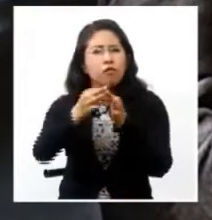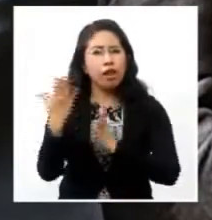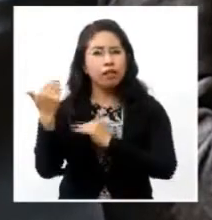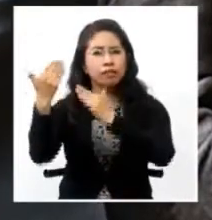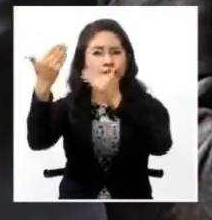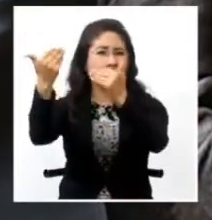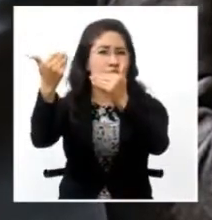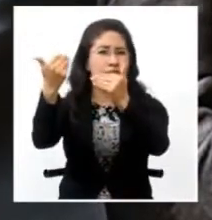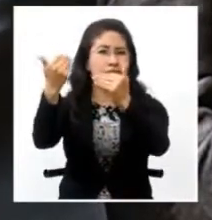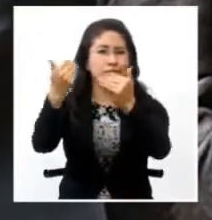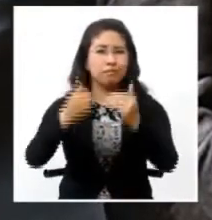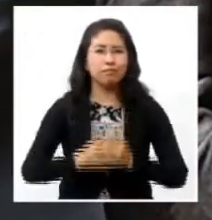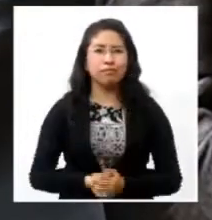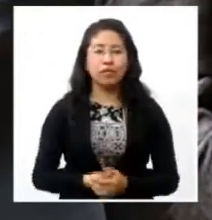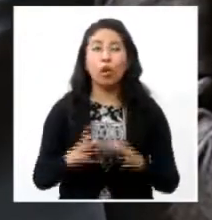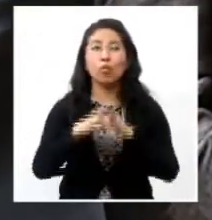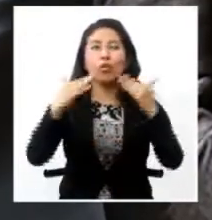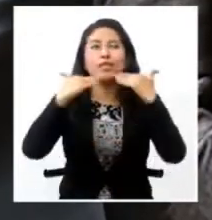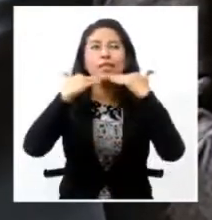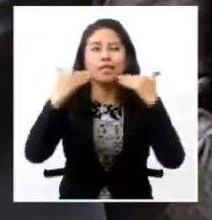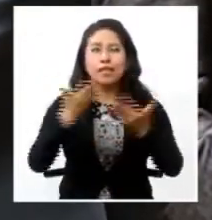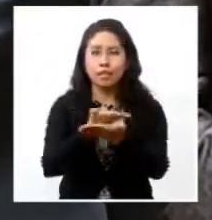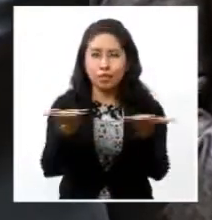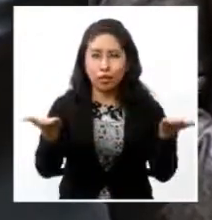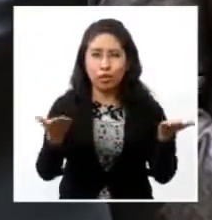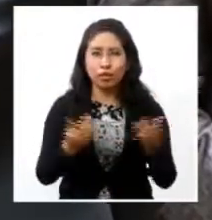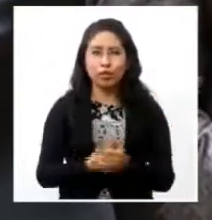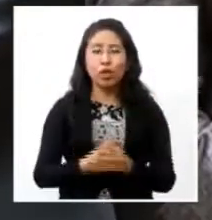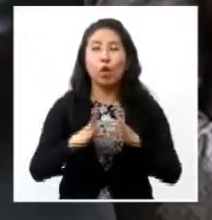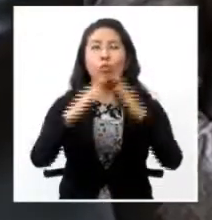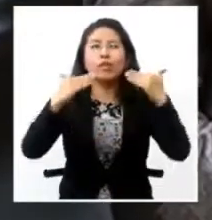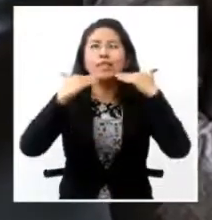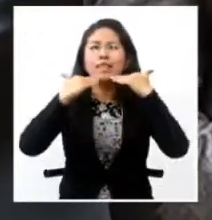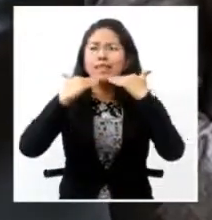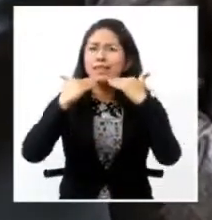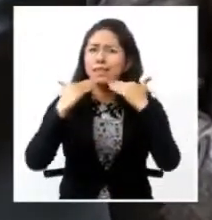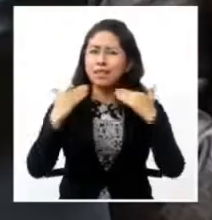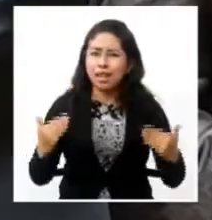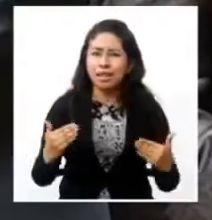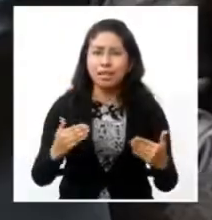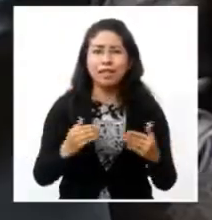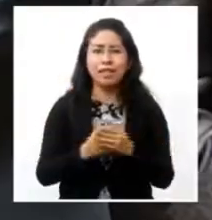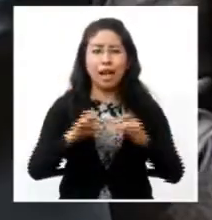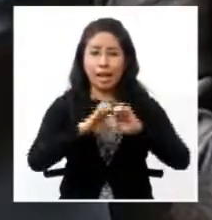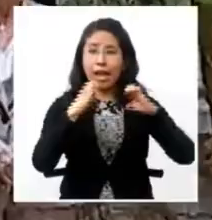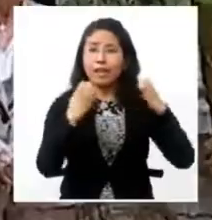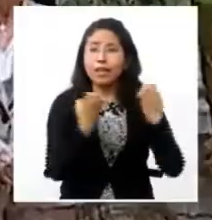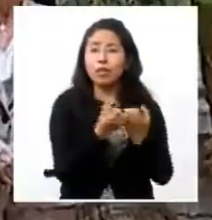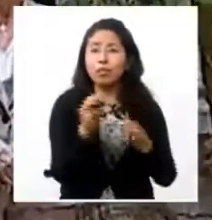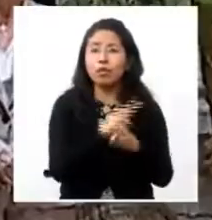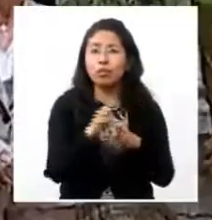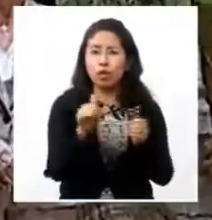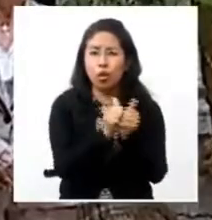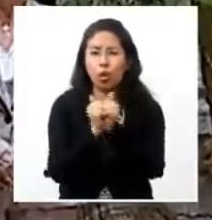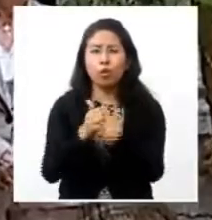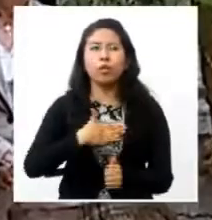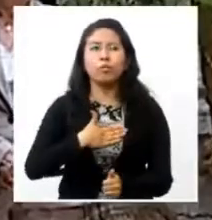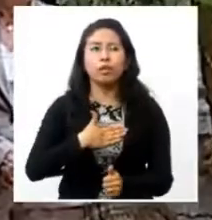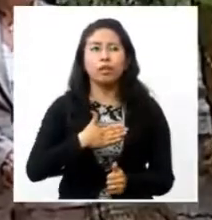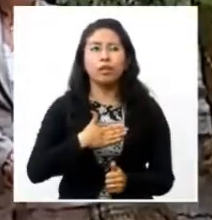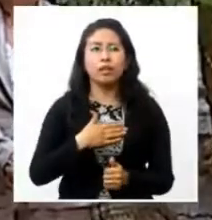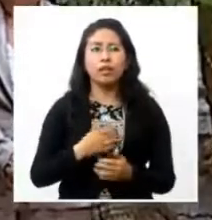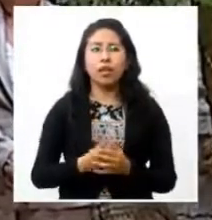esperanza. Muchas gracias a todos. Muchas gracias al Cuerpo de Ministros que ahora me acompaña, a todos